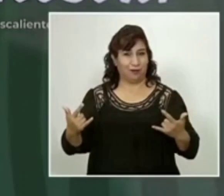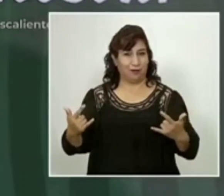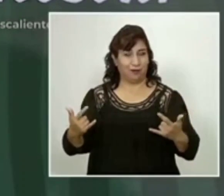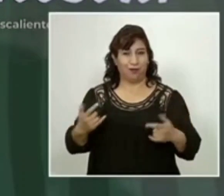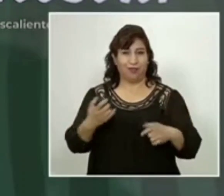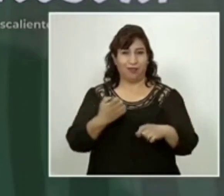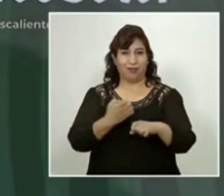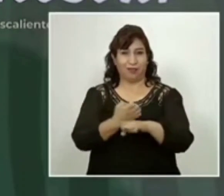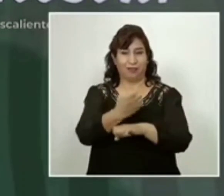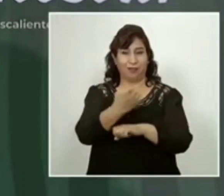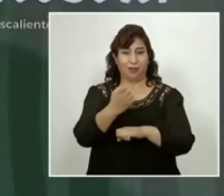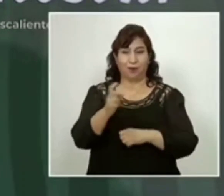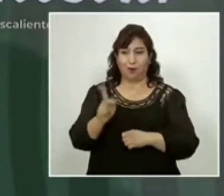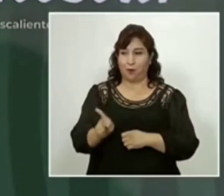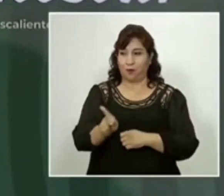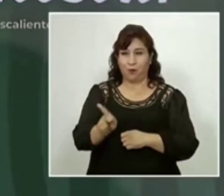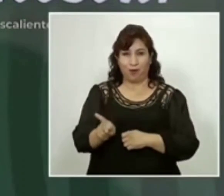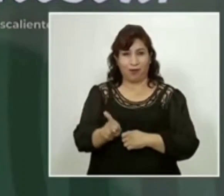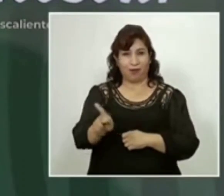estado con pueblo